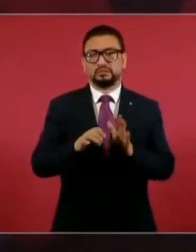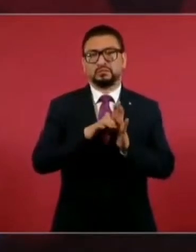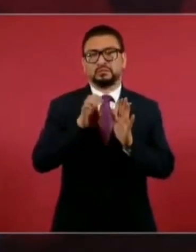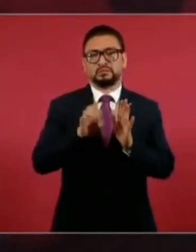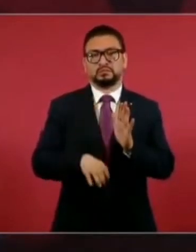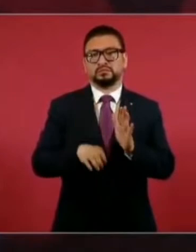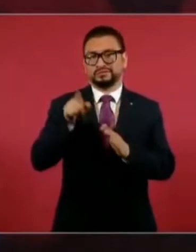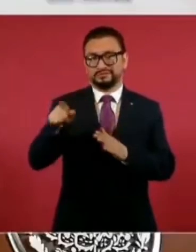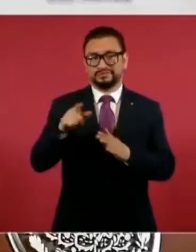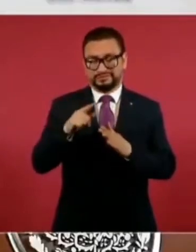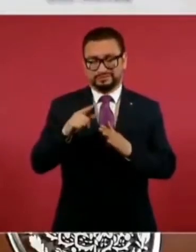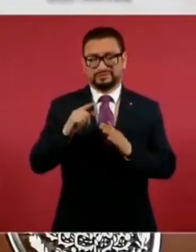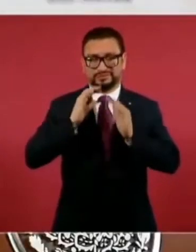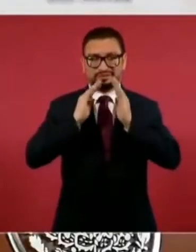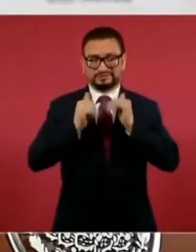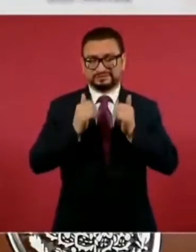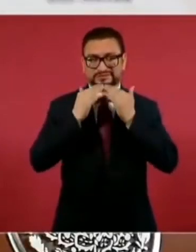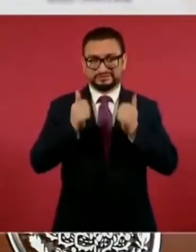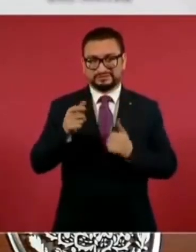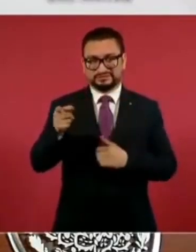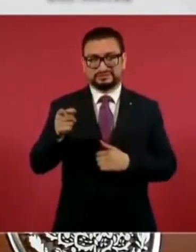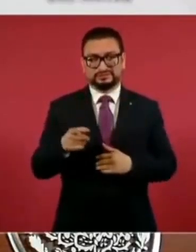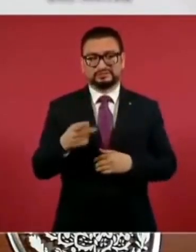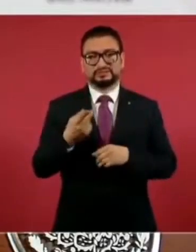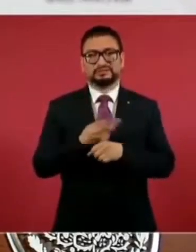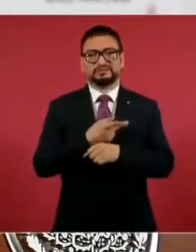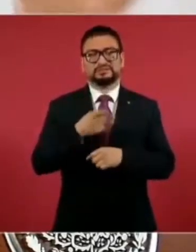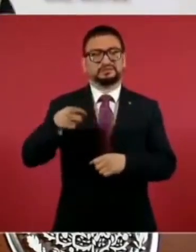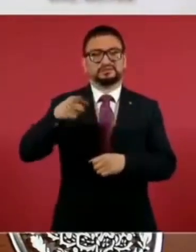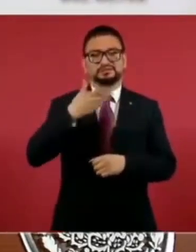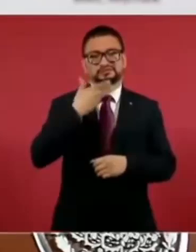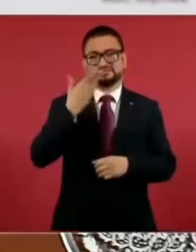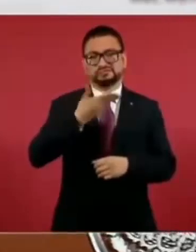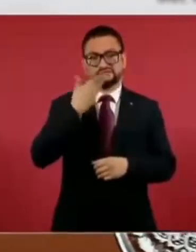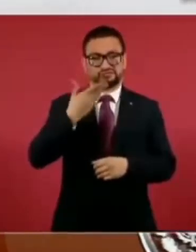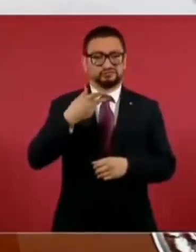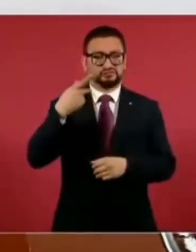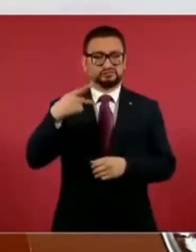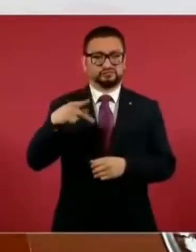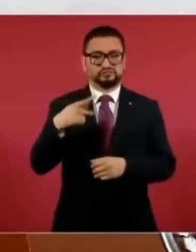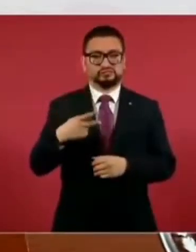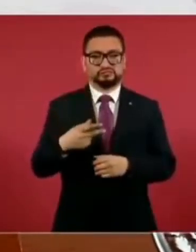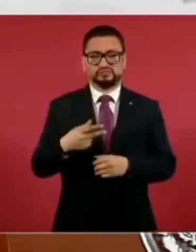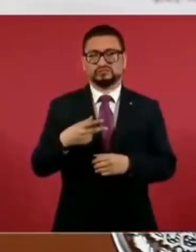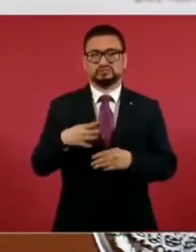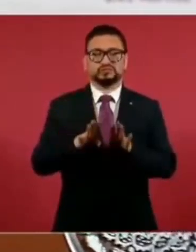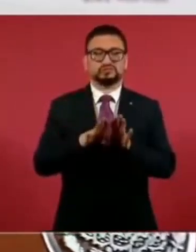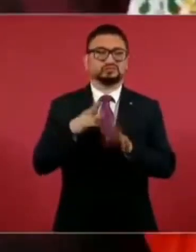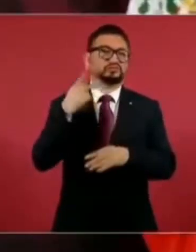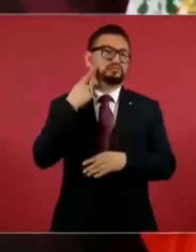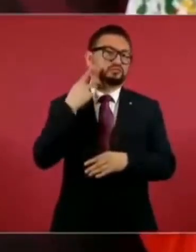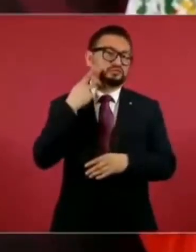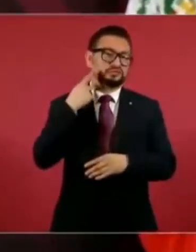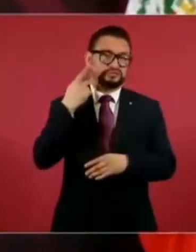de Hacienda, pues traían una política